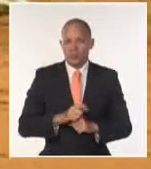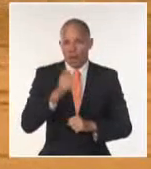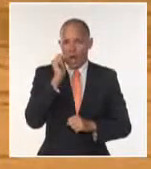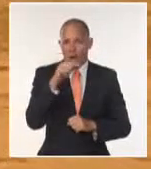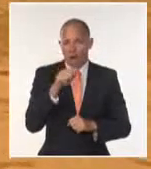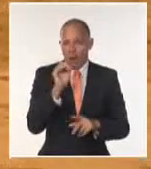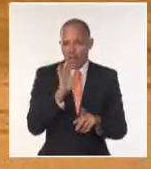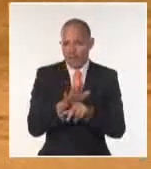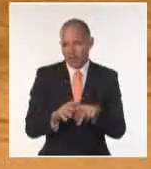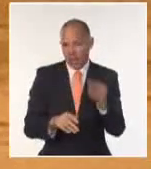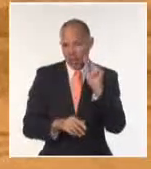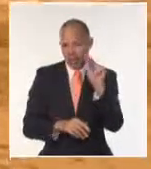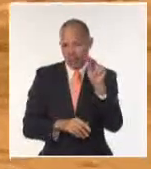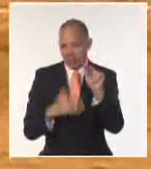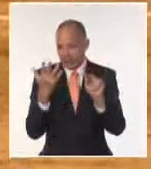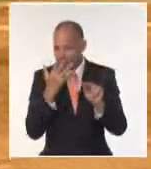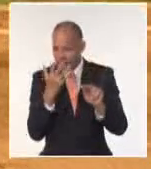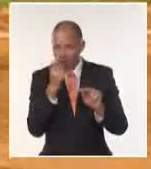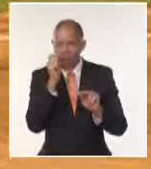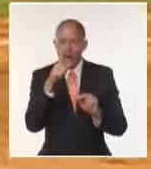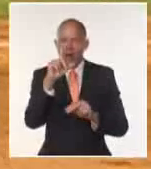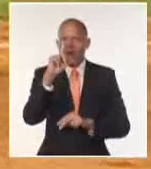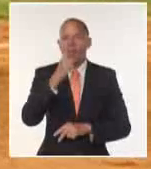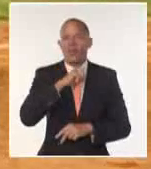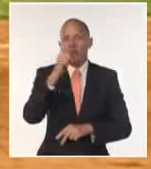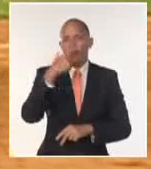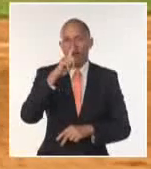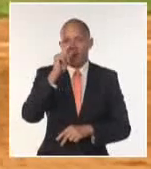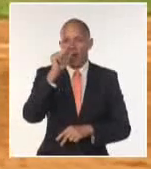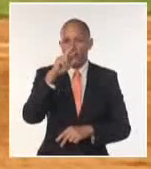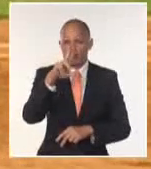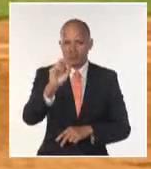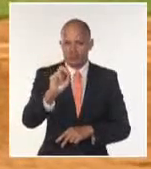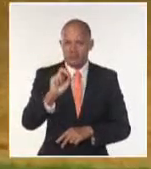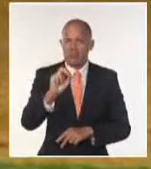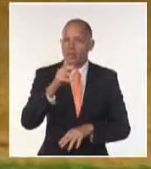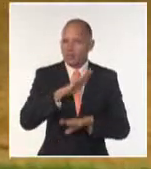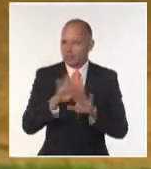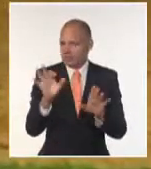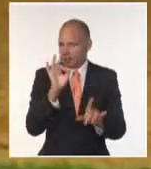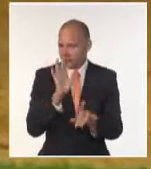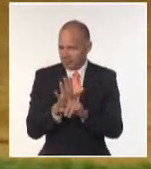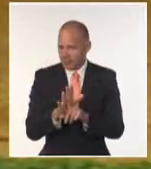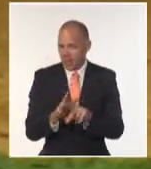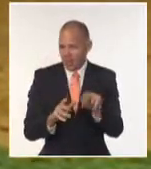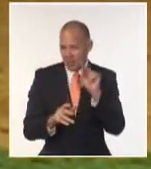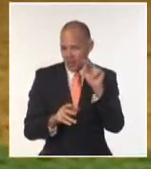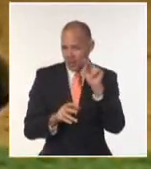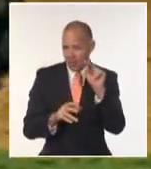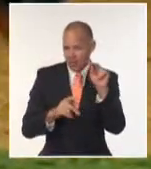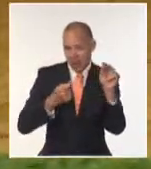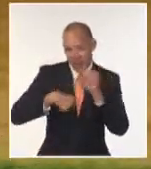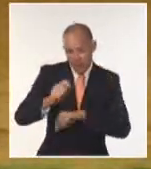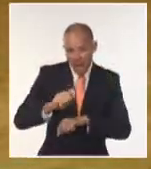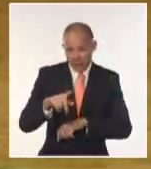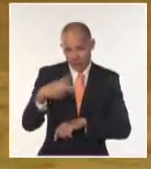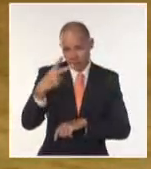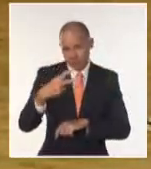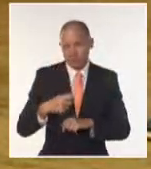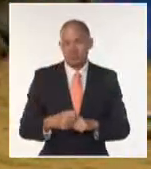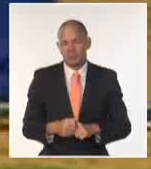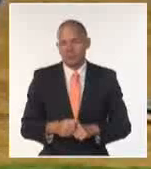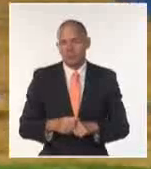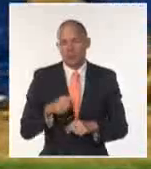por el conjunto de Granma permitió las tres carreras en la parte baja del segundo episodio al tiempo que la única anotación de los granmenses